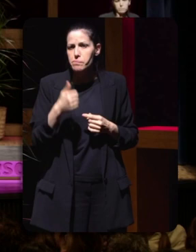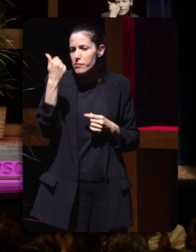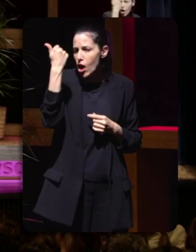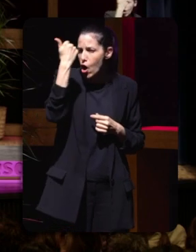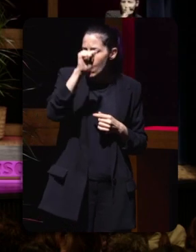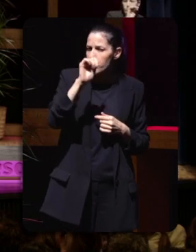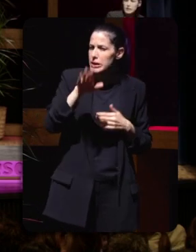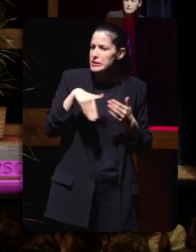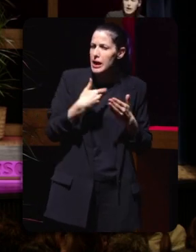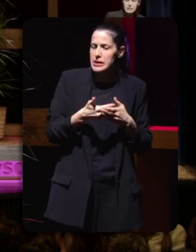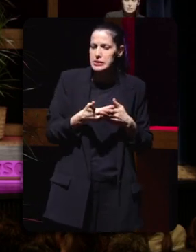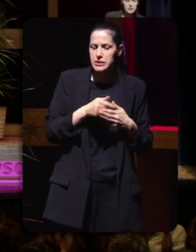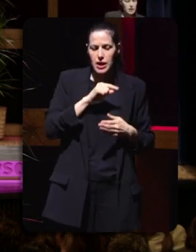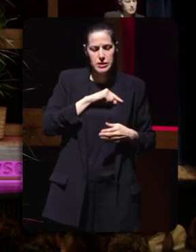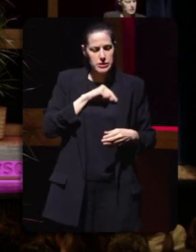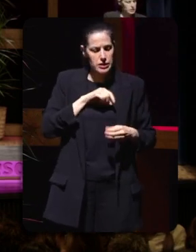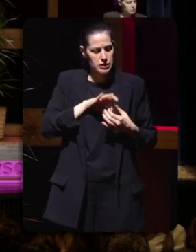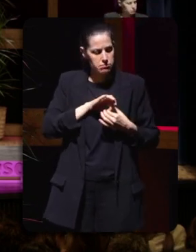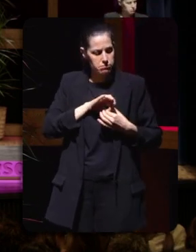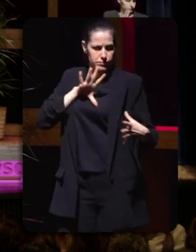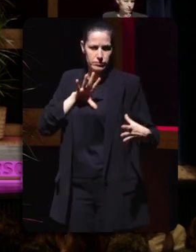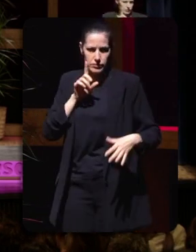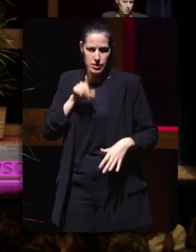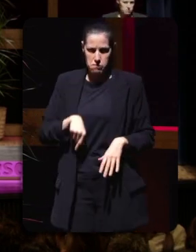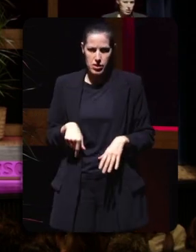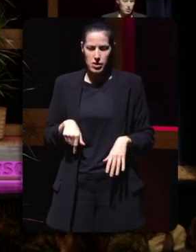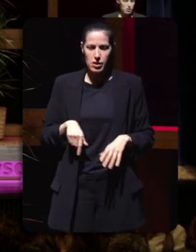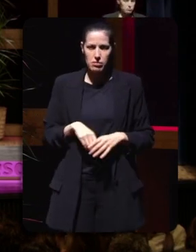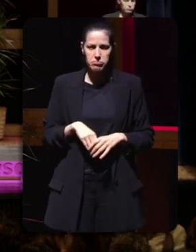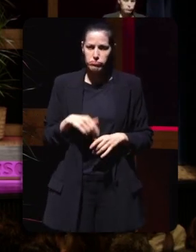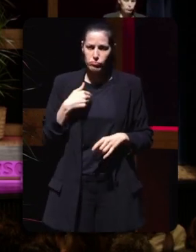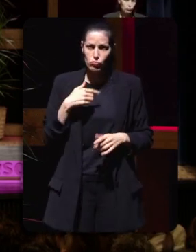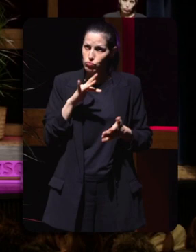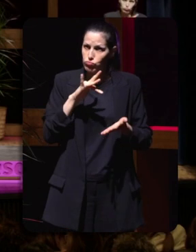No sentirse incluidos esto también es otra cosa que me ha sorprendido